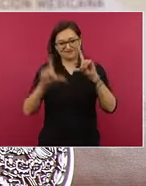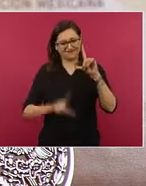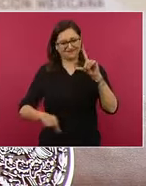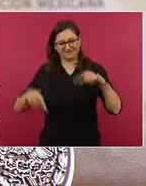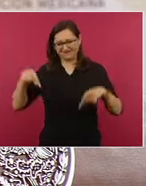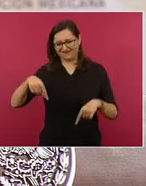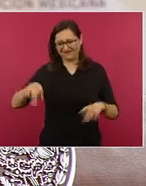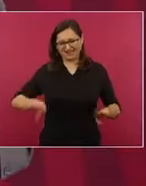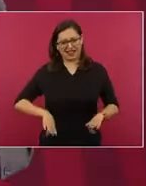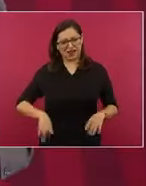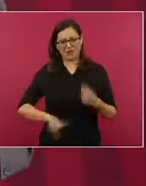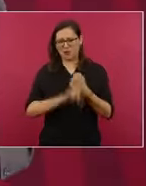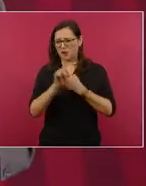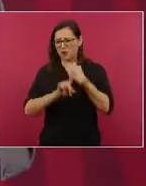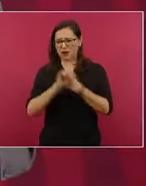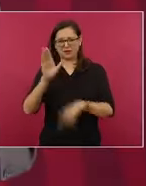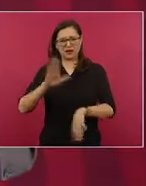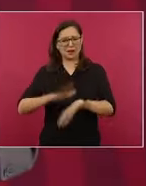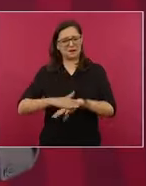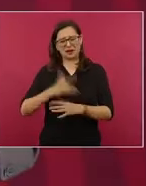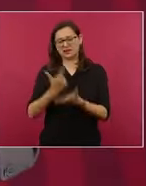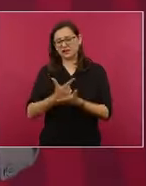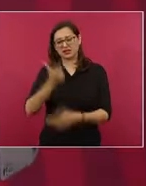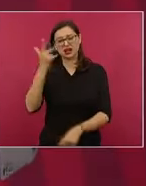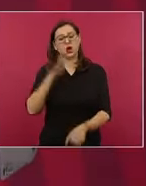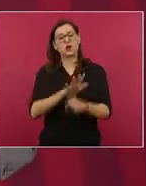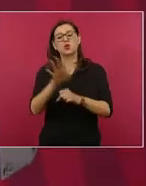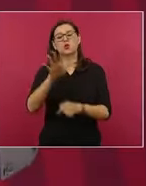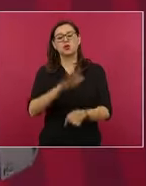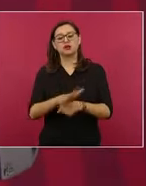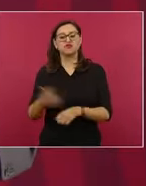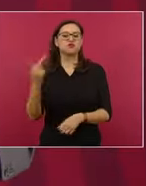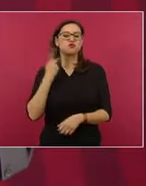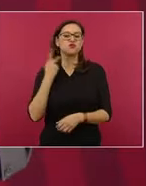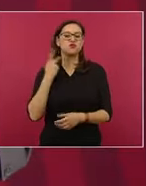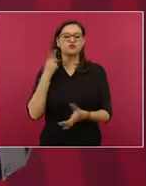México, la corrupción política.